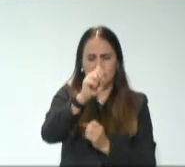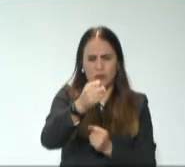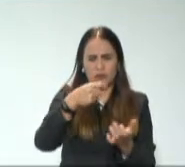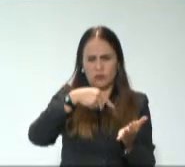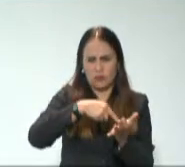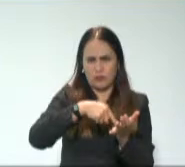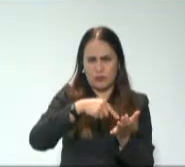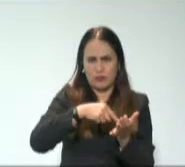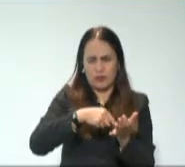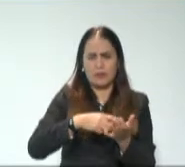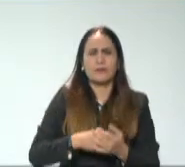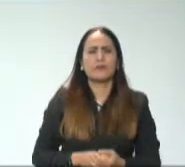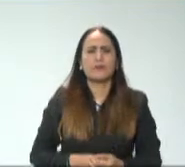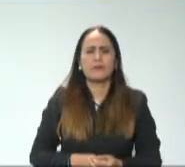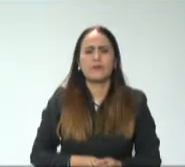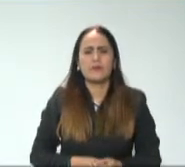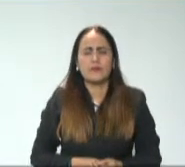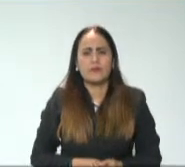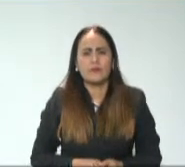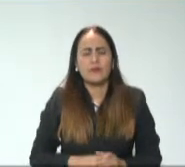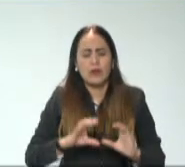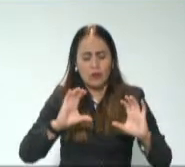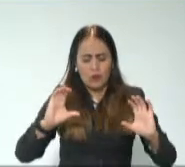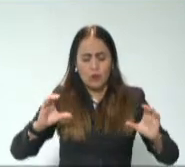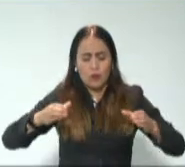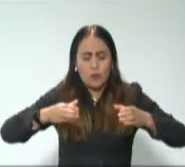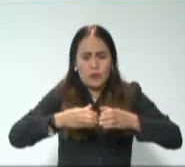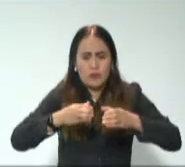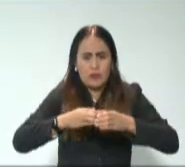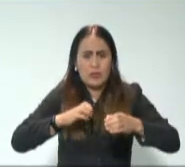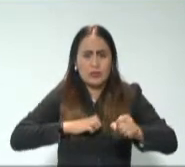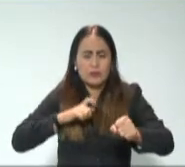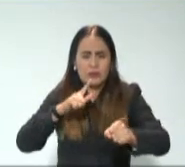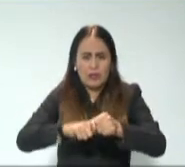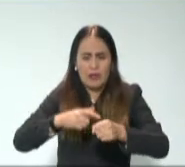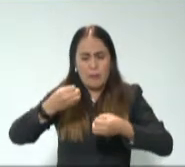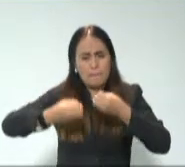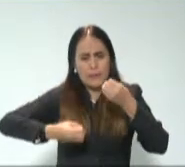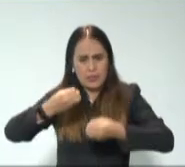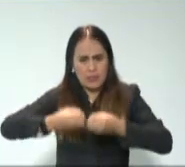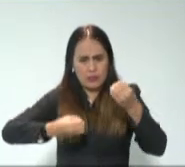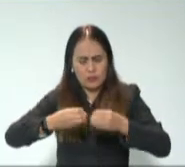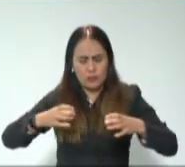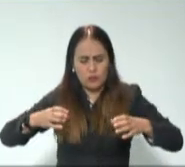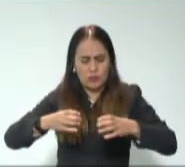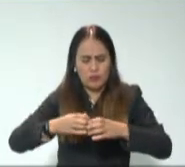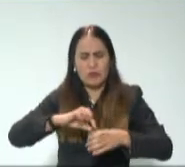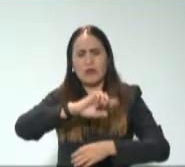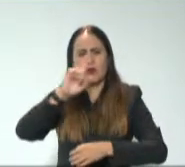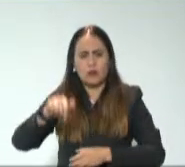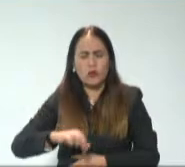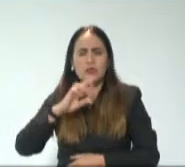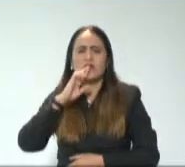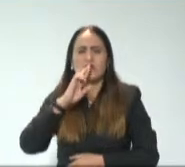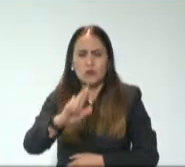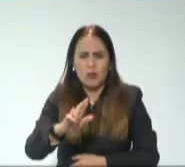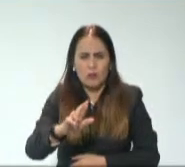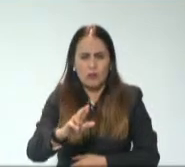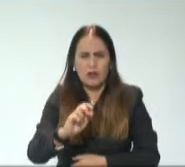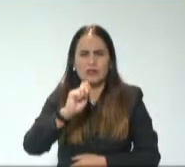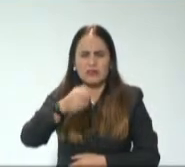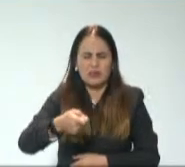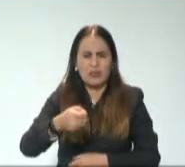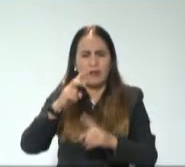prevé la existencia de un comité especializado de ministros para que resuelva los asuntos relacionados con el acceso a la